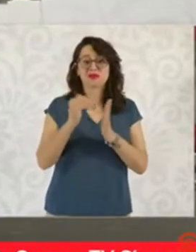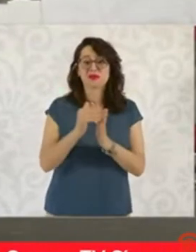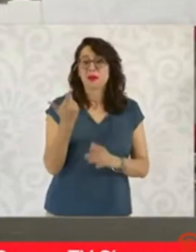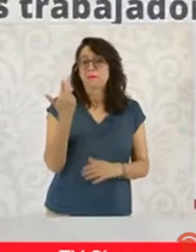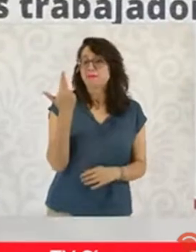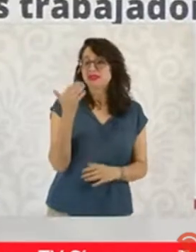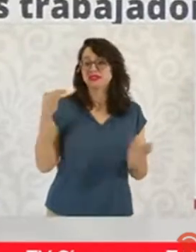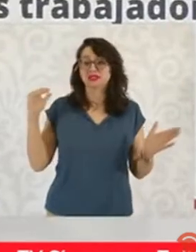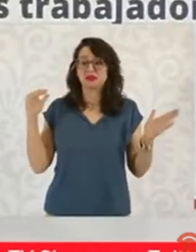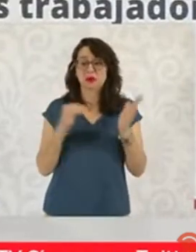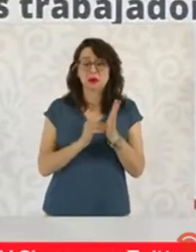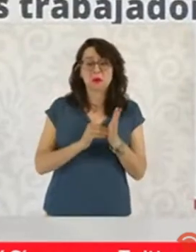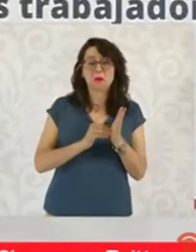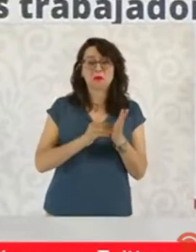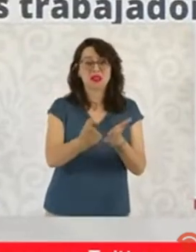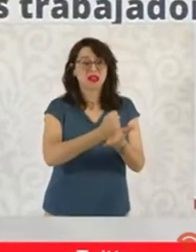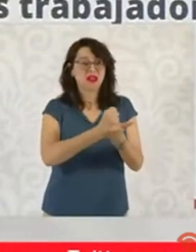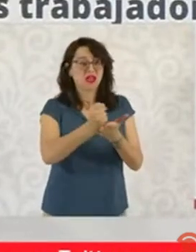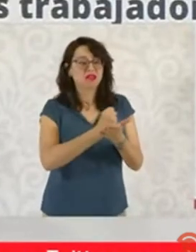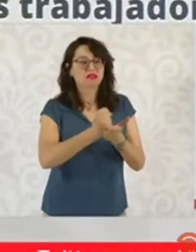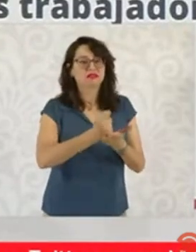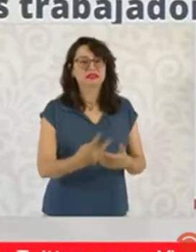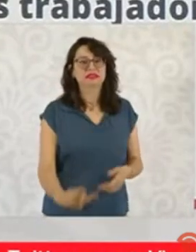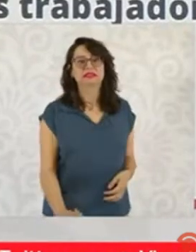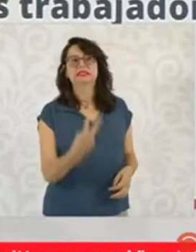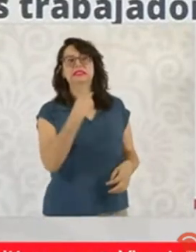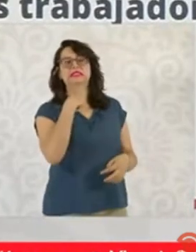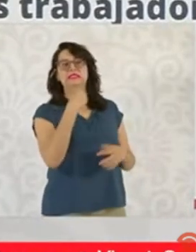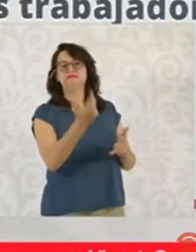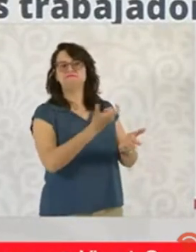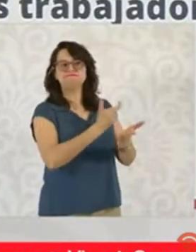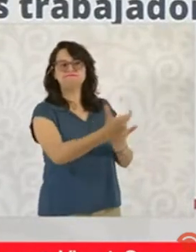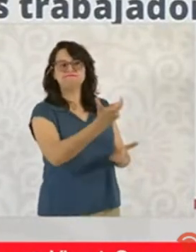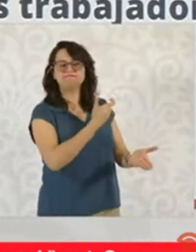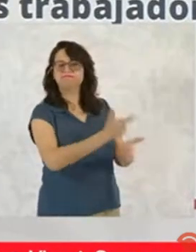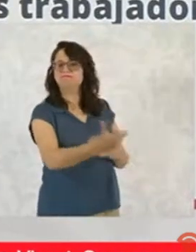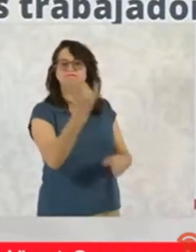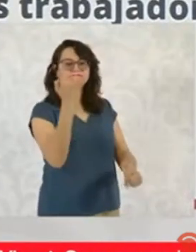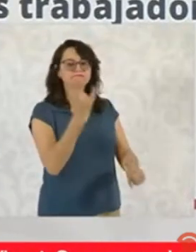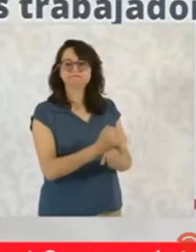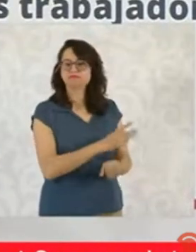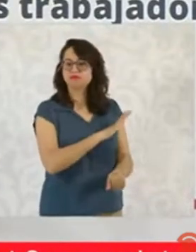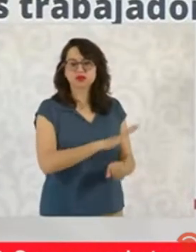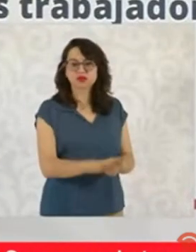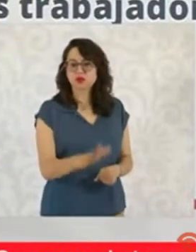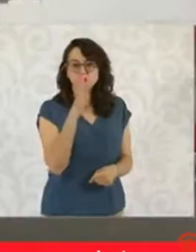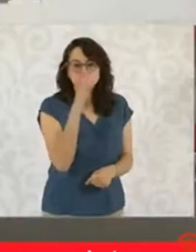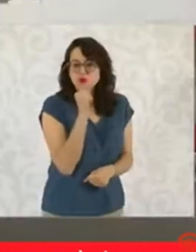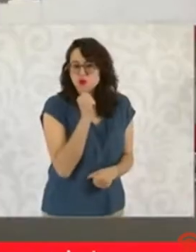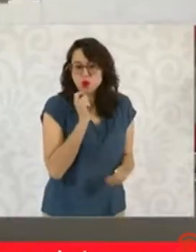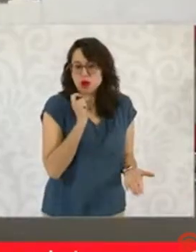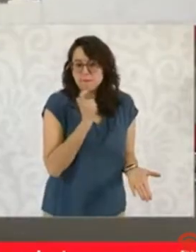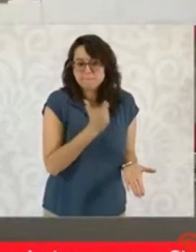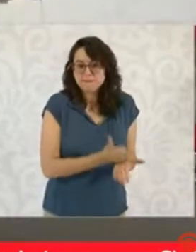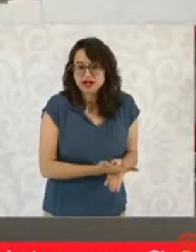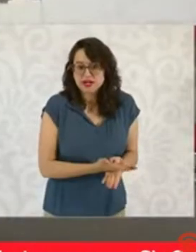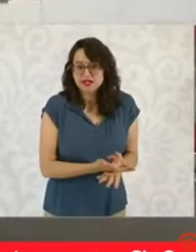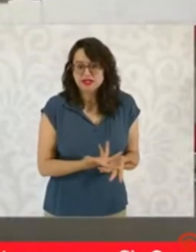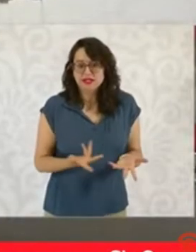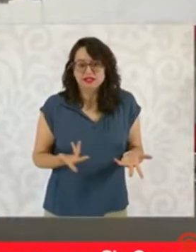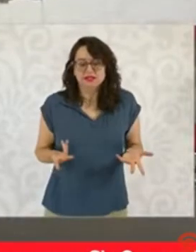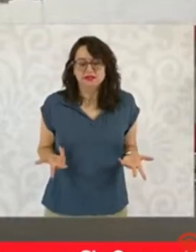4.025.000 créditos impagables en perjuicio de los derechohabientes. ¿Qué hemos hecho a partir